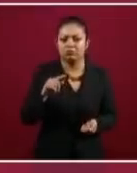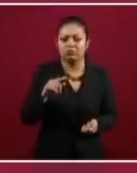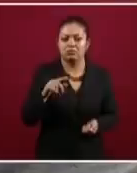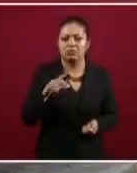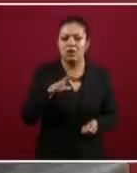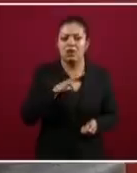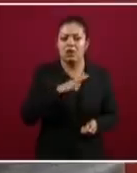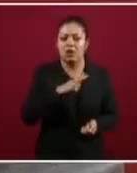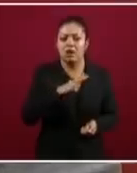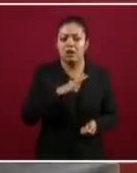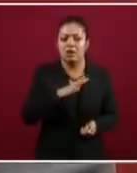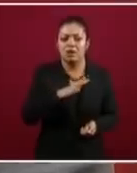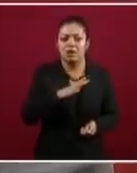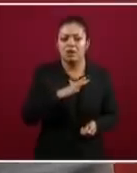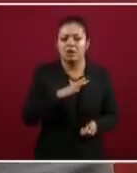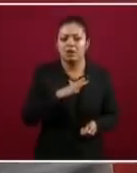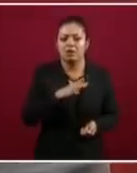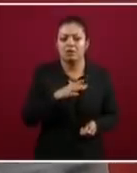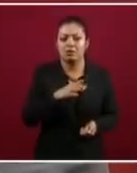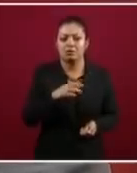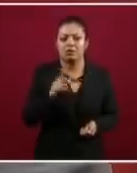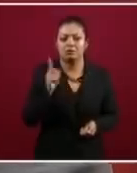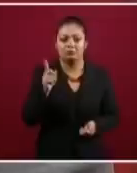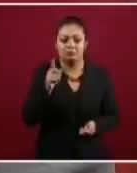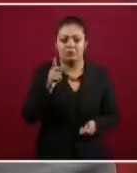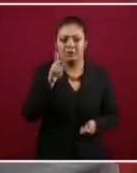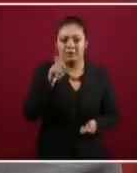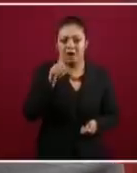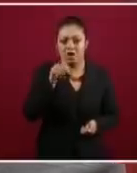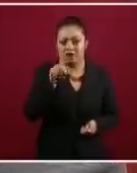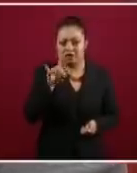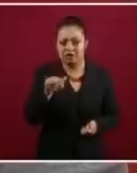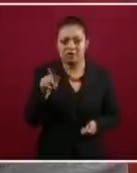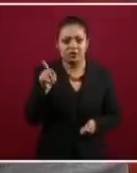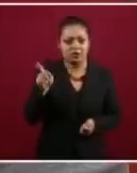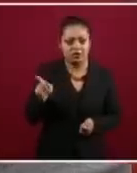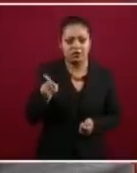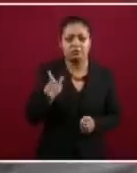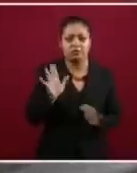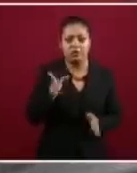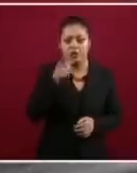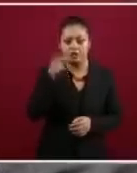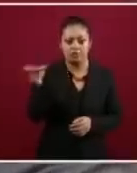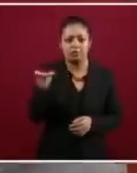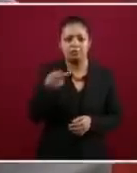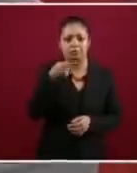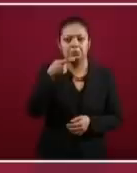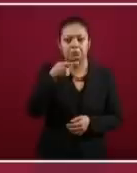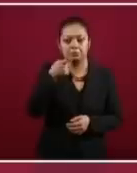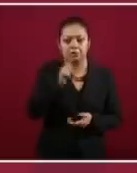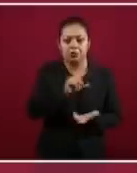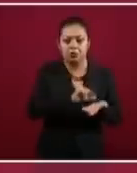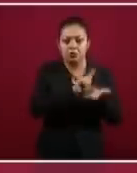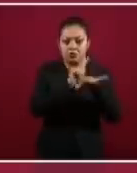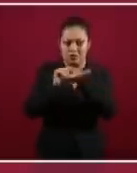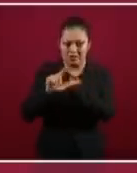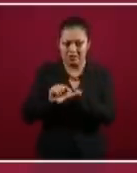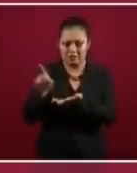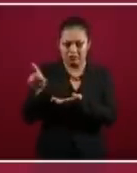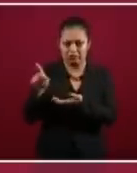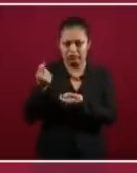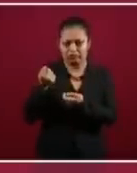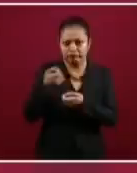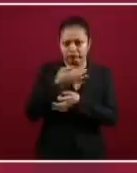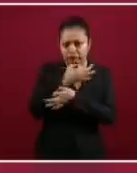haya puesto un mensaje en su Twitter diciendo de